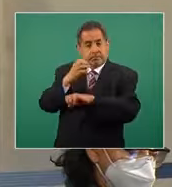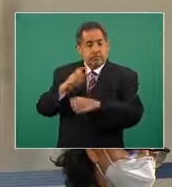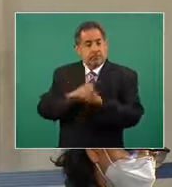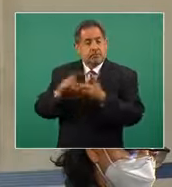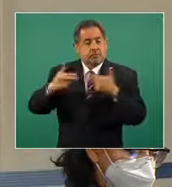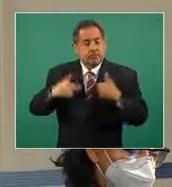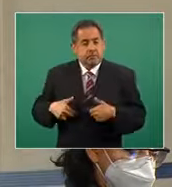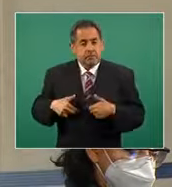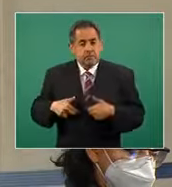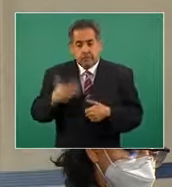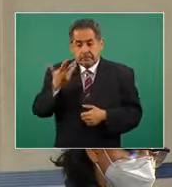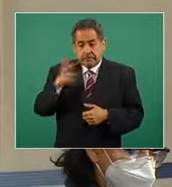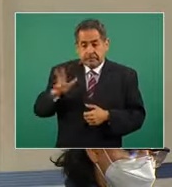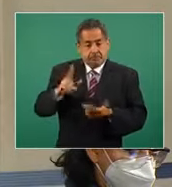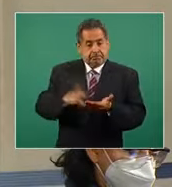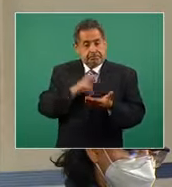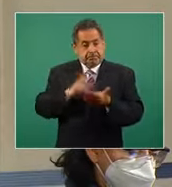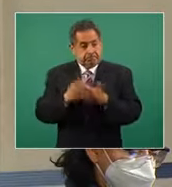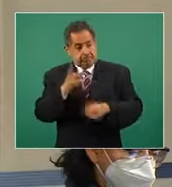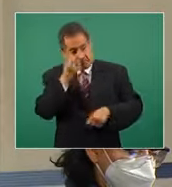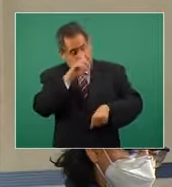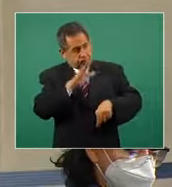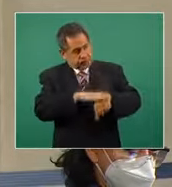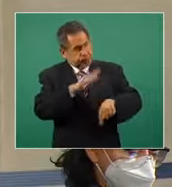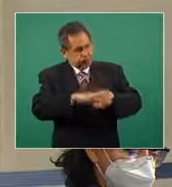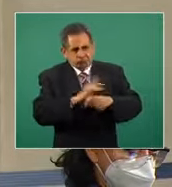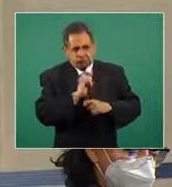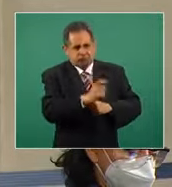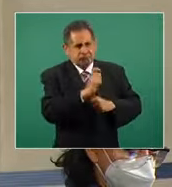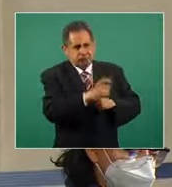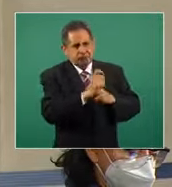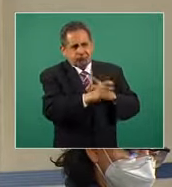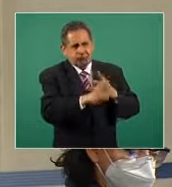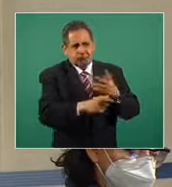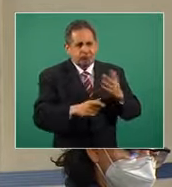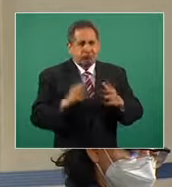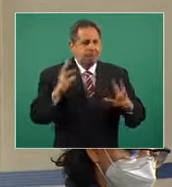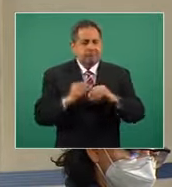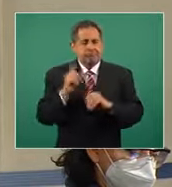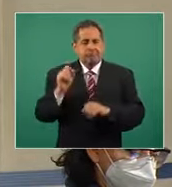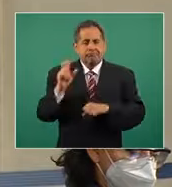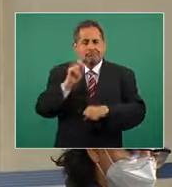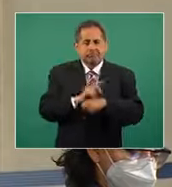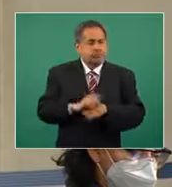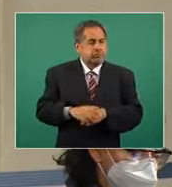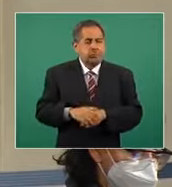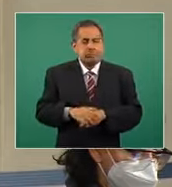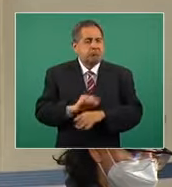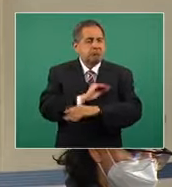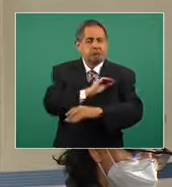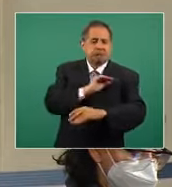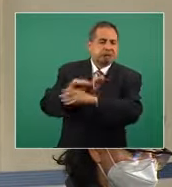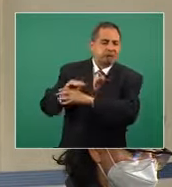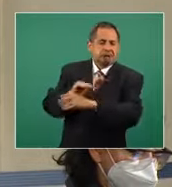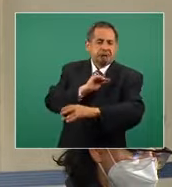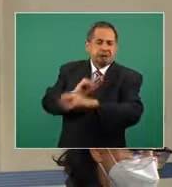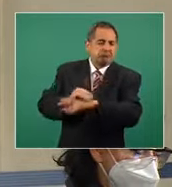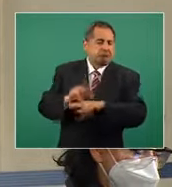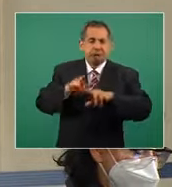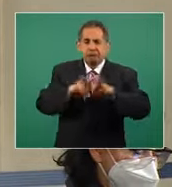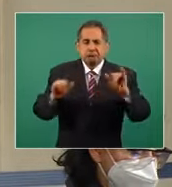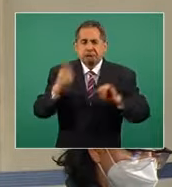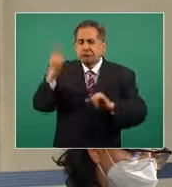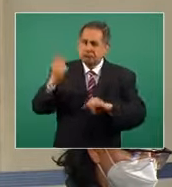Humanos emitió 10 recomendaciones en tiempo récord, en menos de 20 días, y ni una de estas recomendaciones se ha